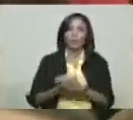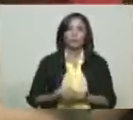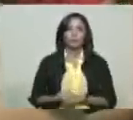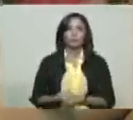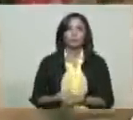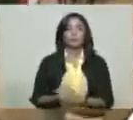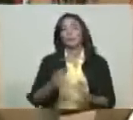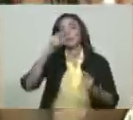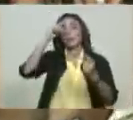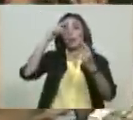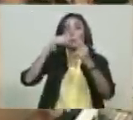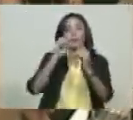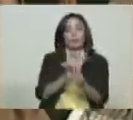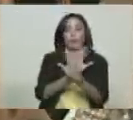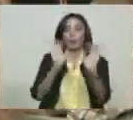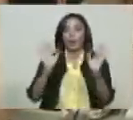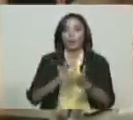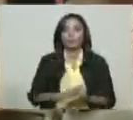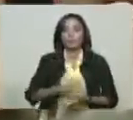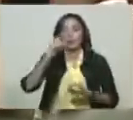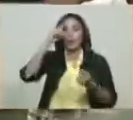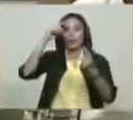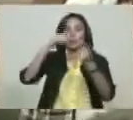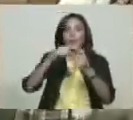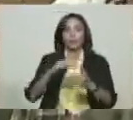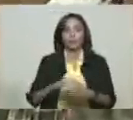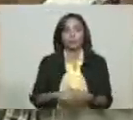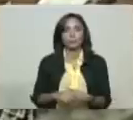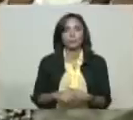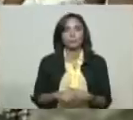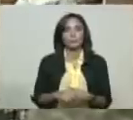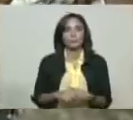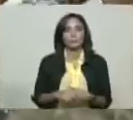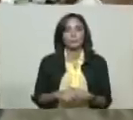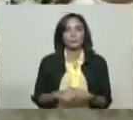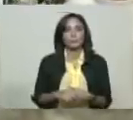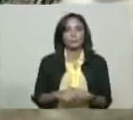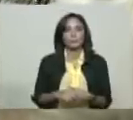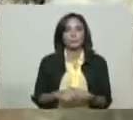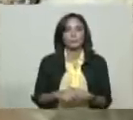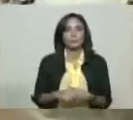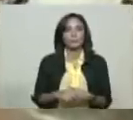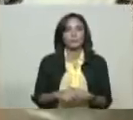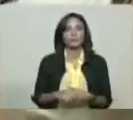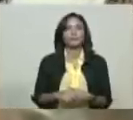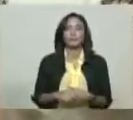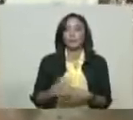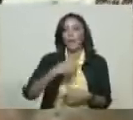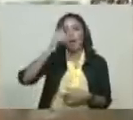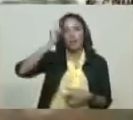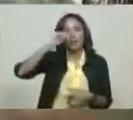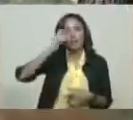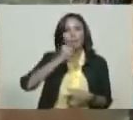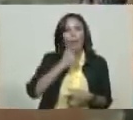Es la gran tarea de nuestra generación. David, está bien bonita esa gorra, ¿viste?